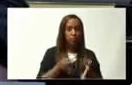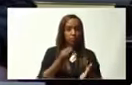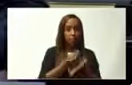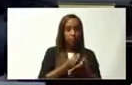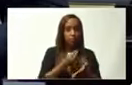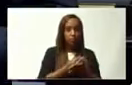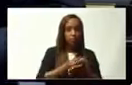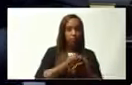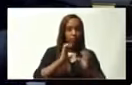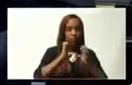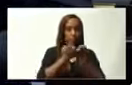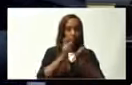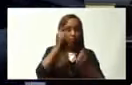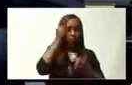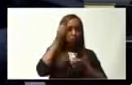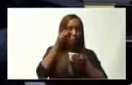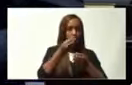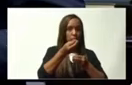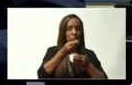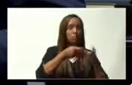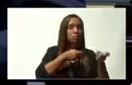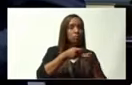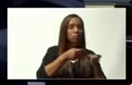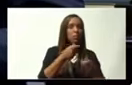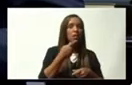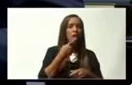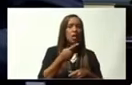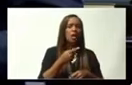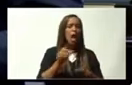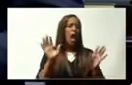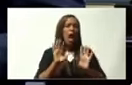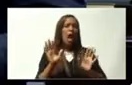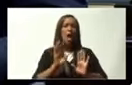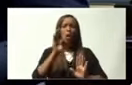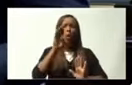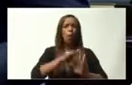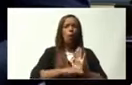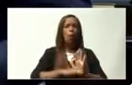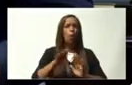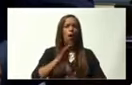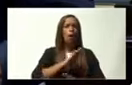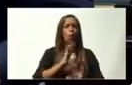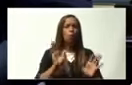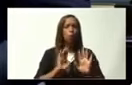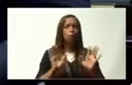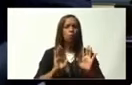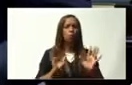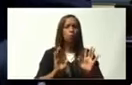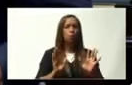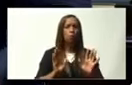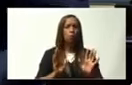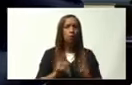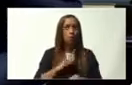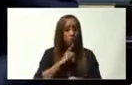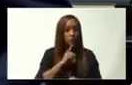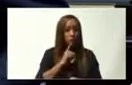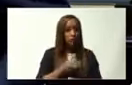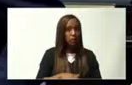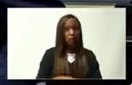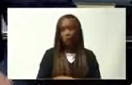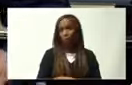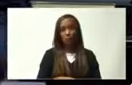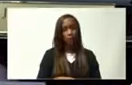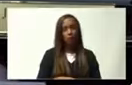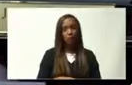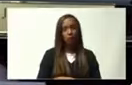con la época en la cual le es más favorable este gobierno para compararse. Pero si se compara con